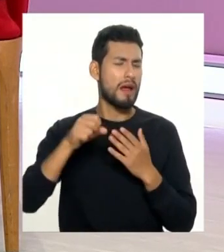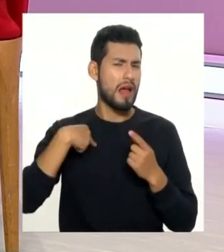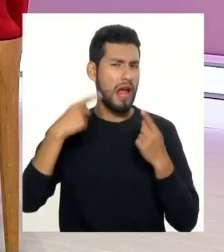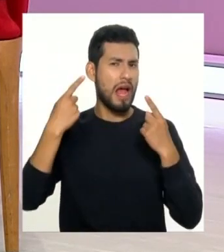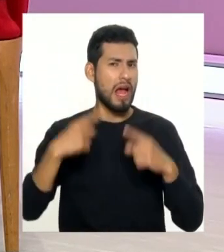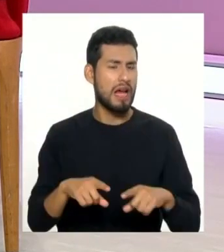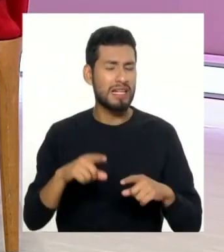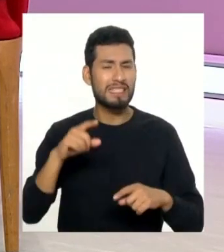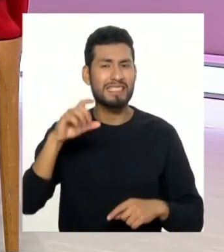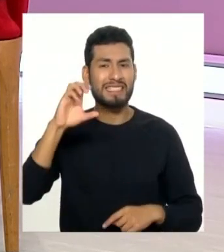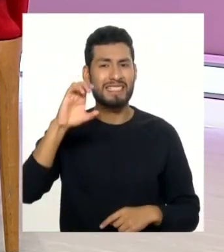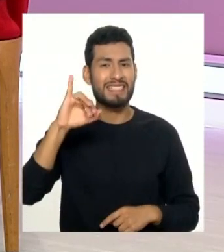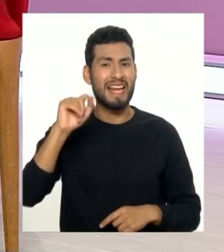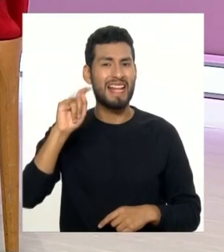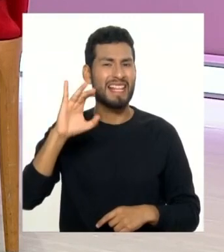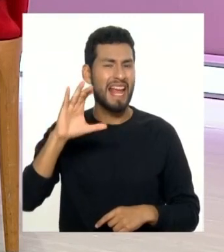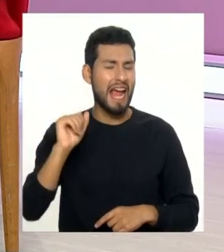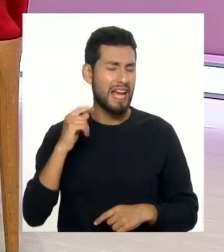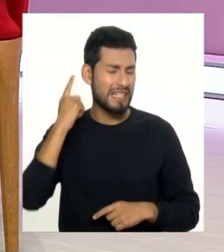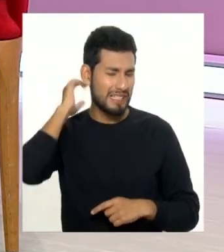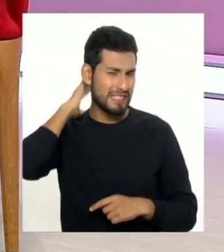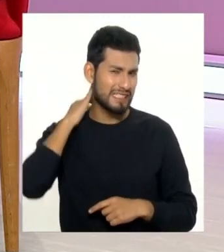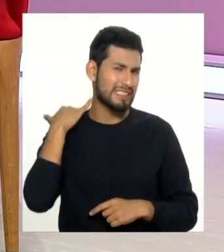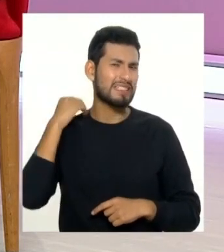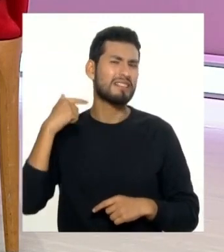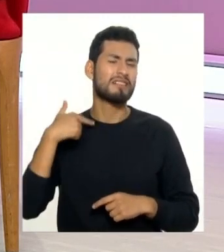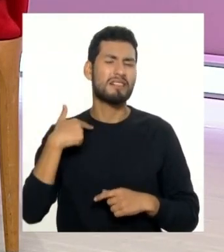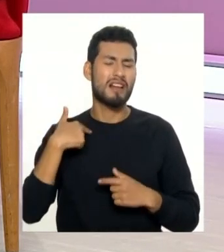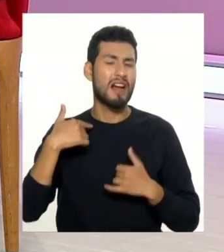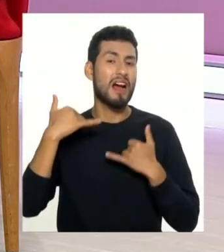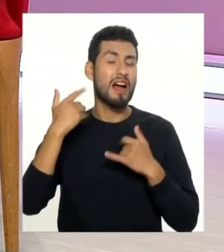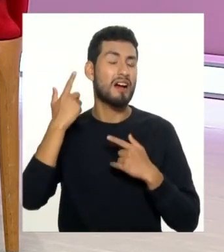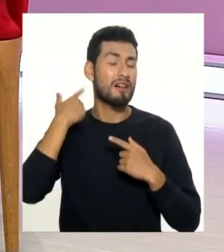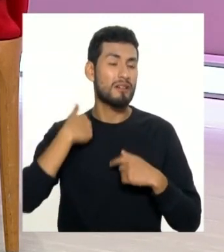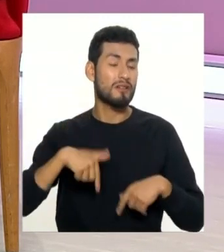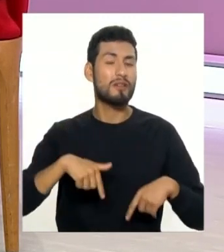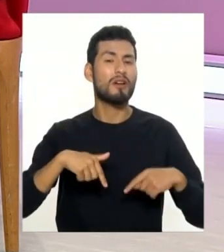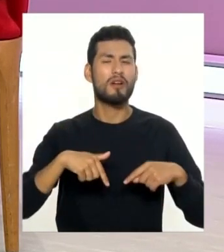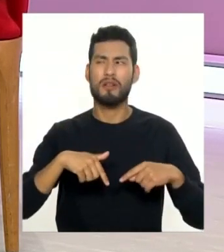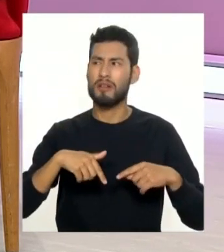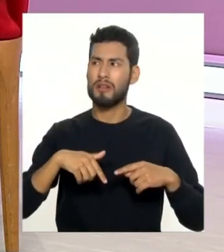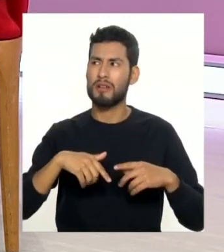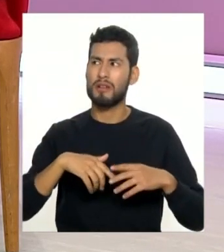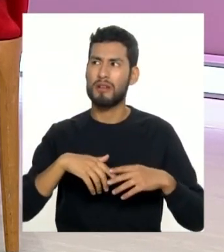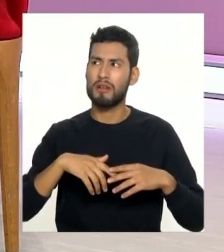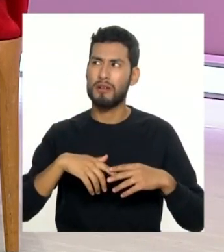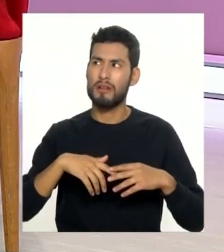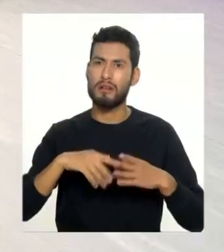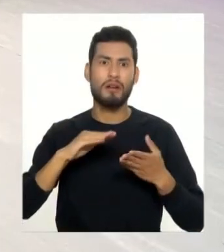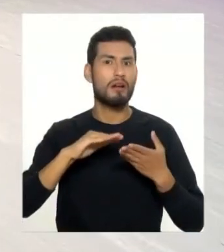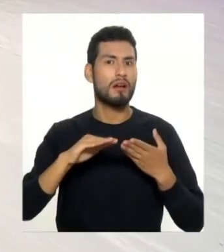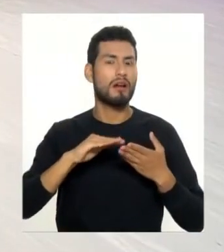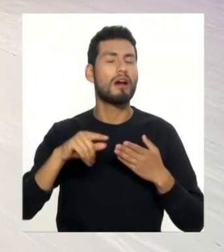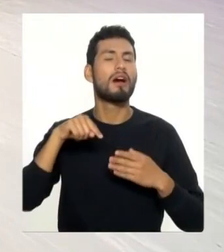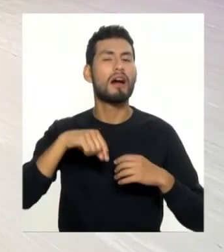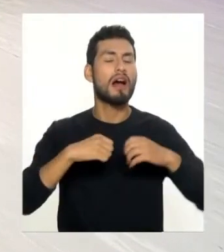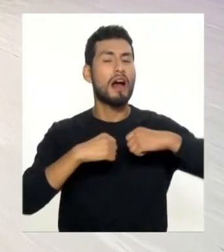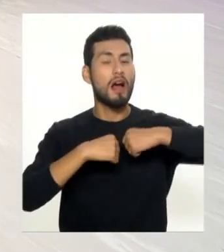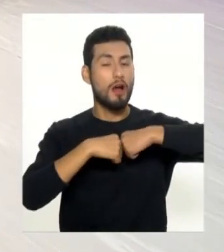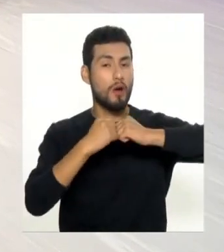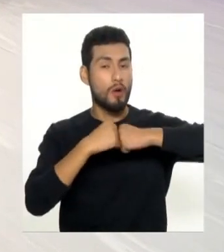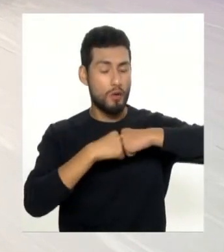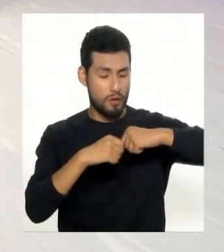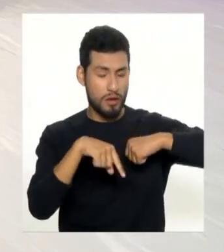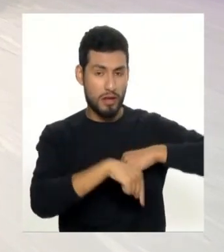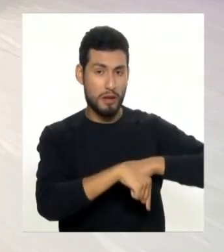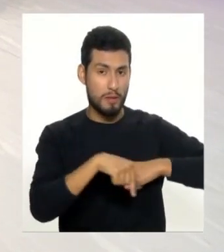de la ciática. Y yo estoy ahorita con una rodillera de acrílico para poder